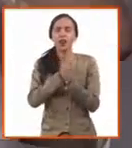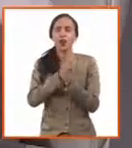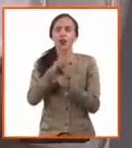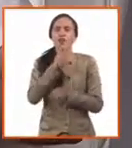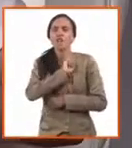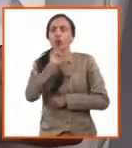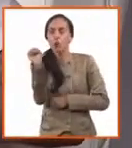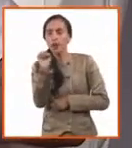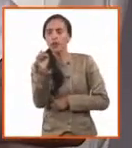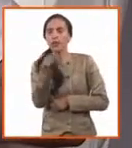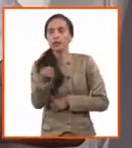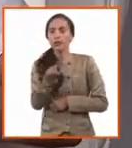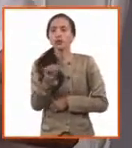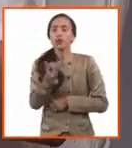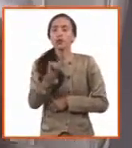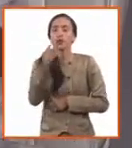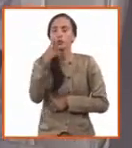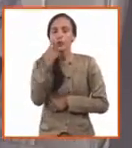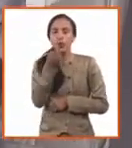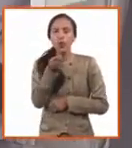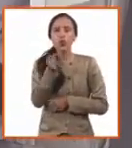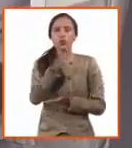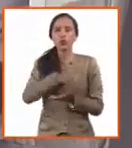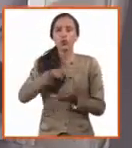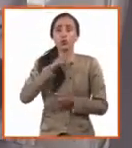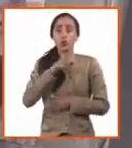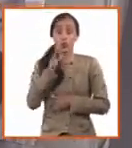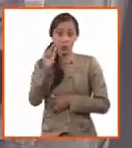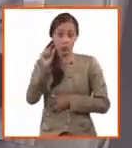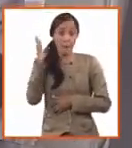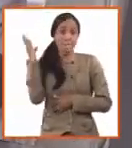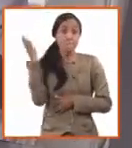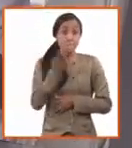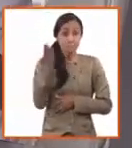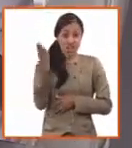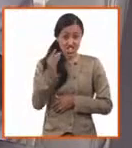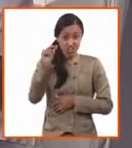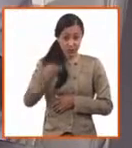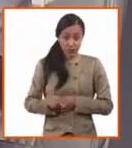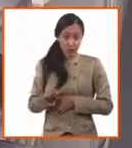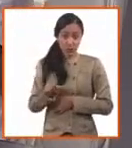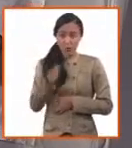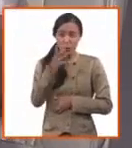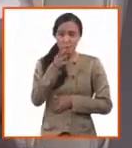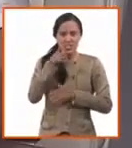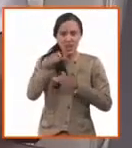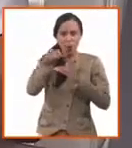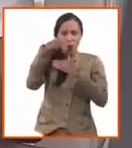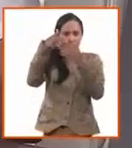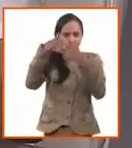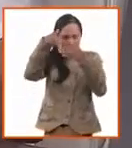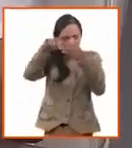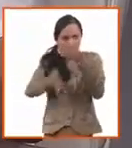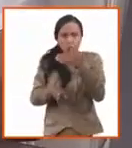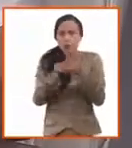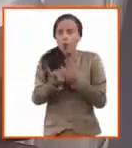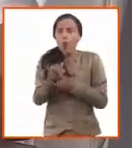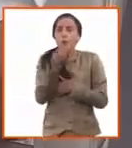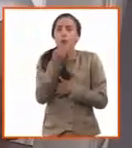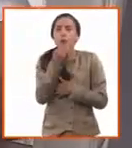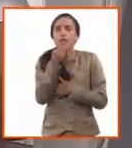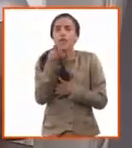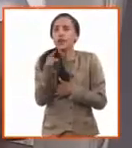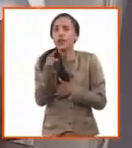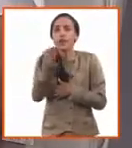revolución trastocó el estatus social donde un machetero por ejemplo que era el último escalón de la sociedad podría pasar a ser la